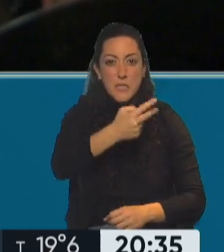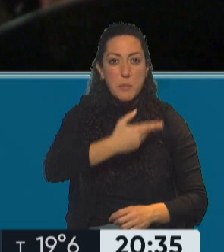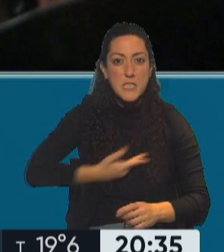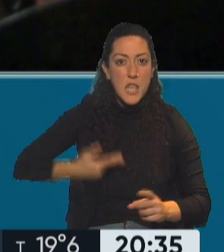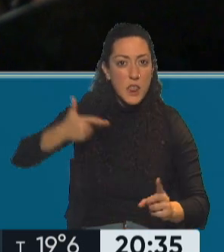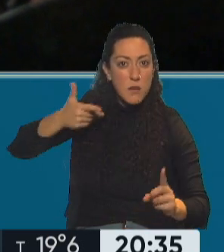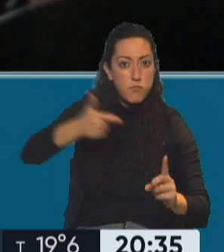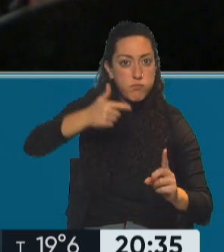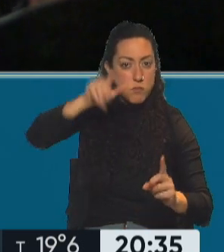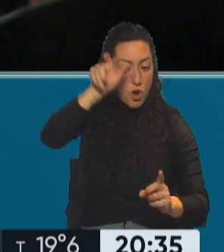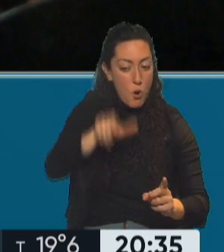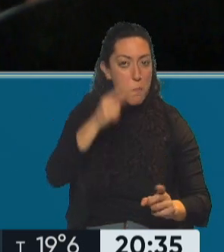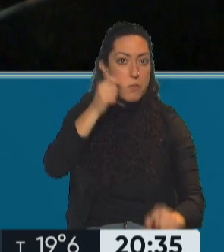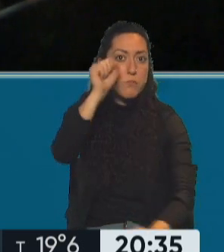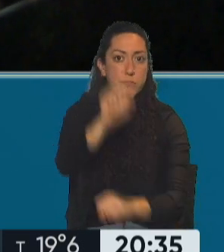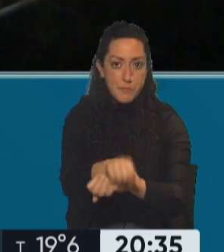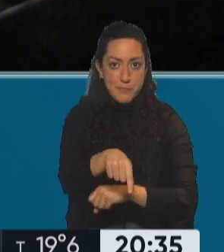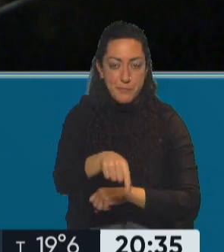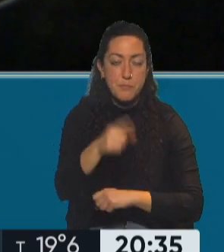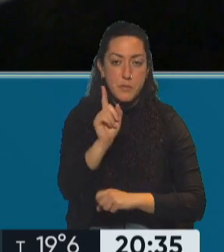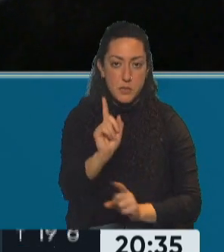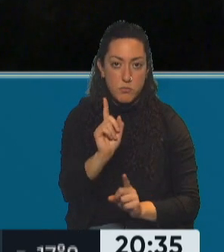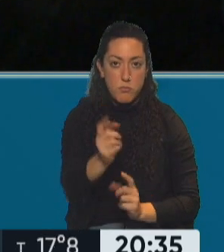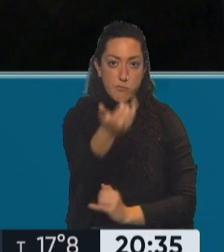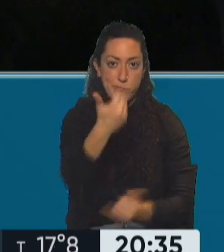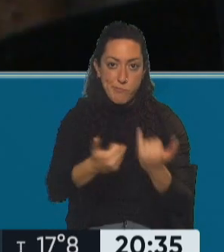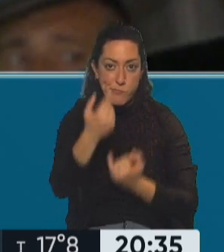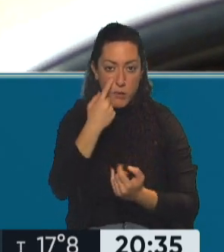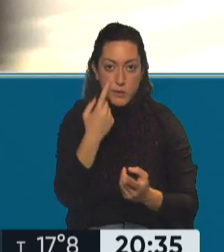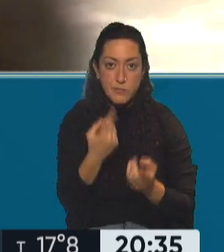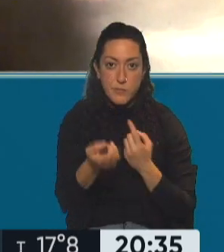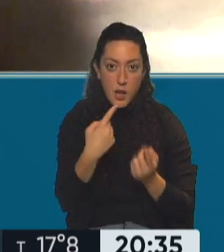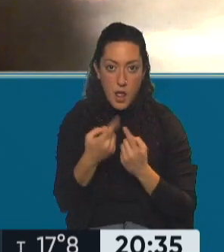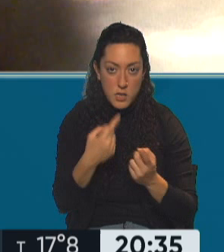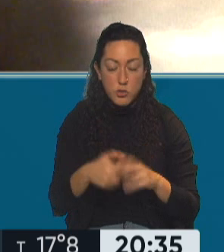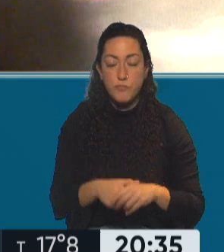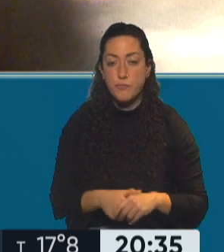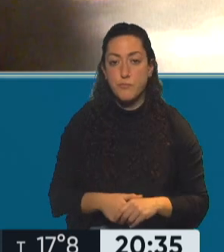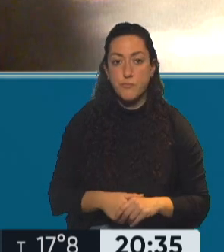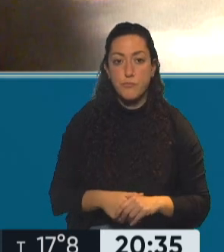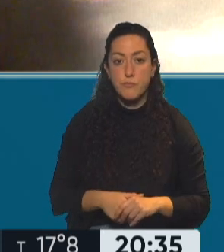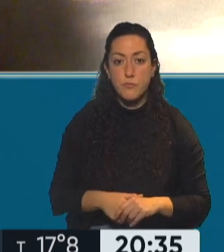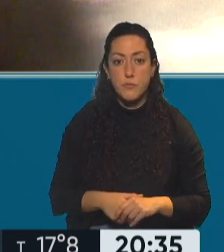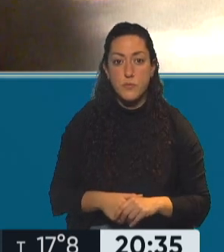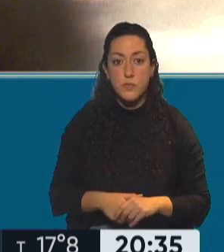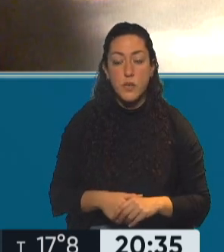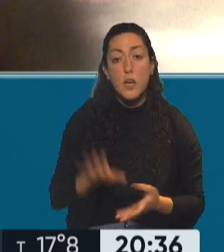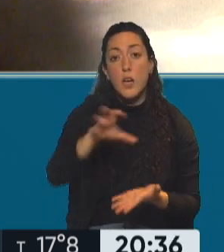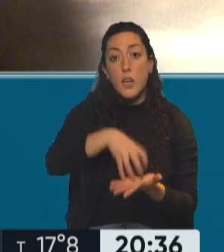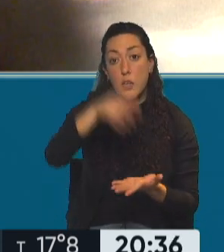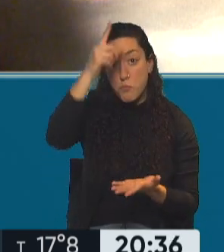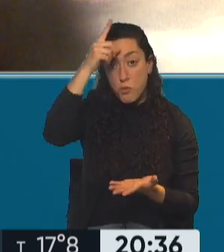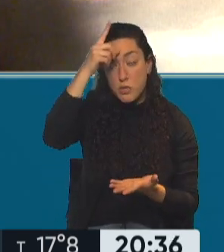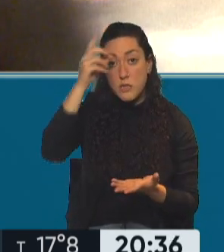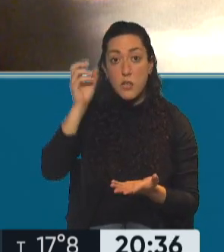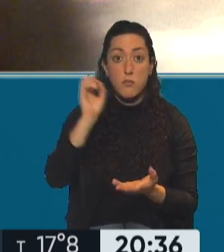vicepresidenta de la Nación. Recordemos que esta persona, este hombre, está aquí, que se lo ha trasladado a esta dependencia por